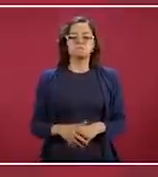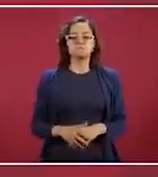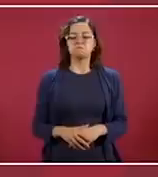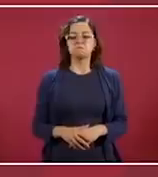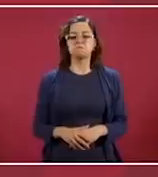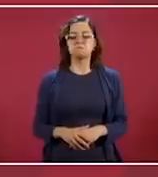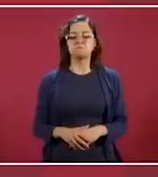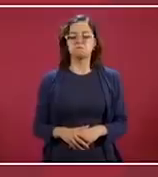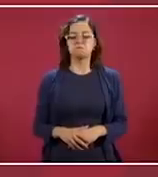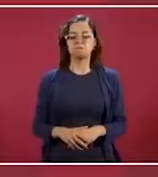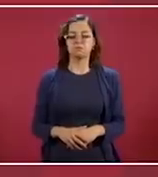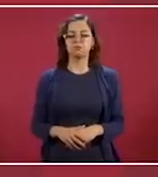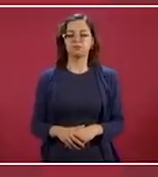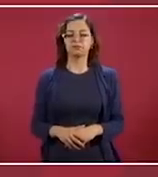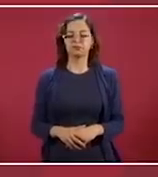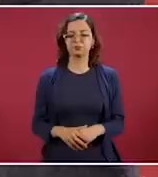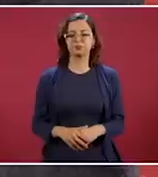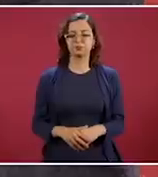todas